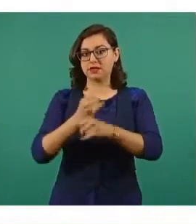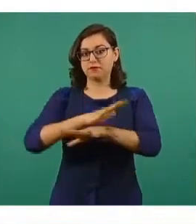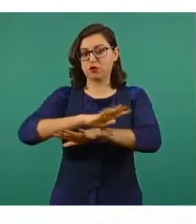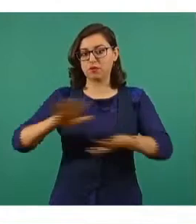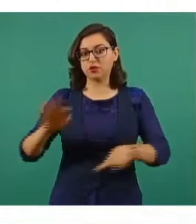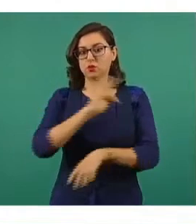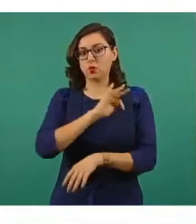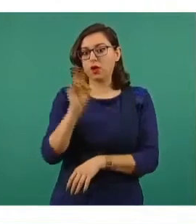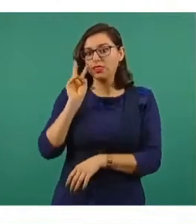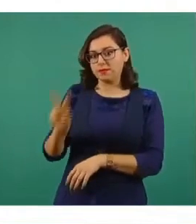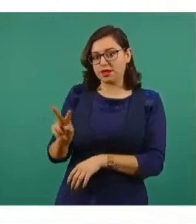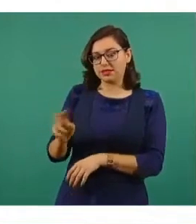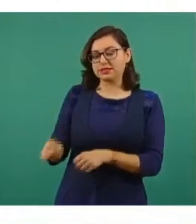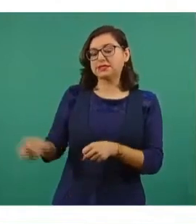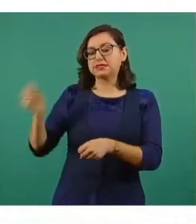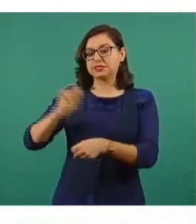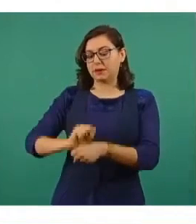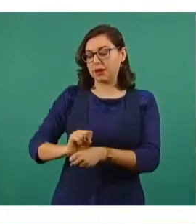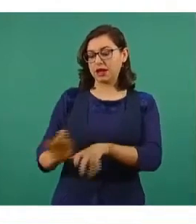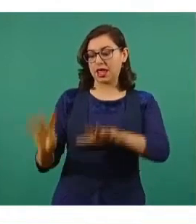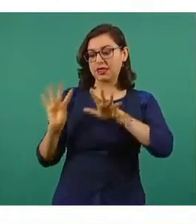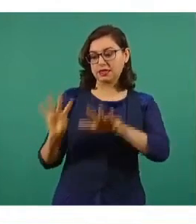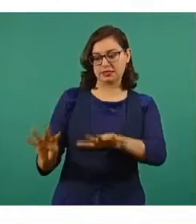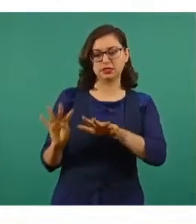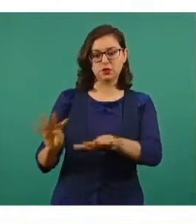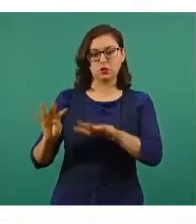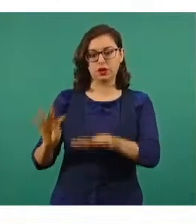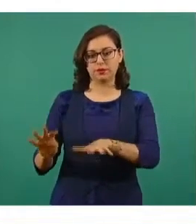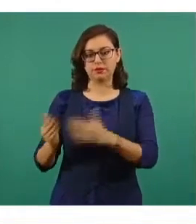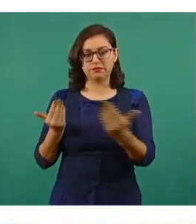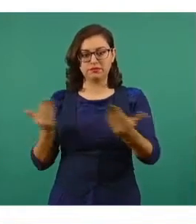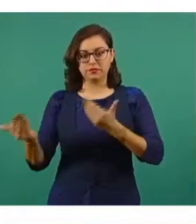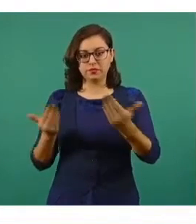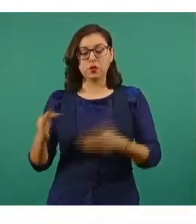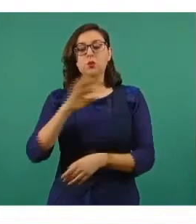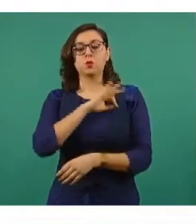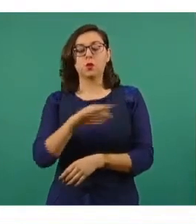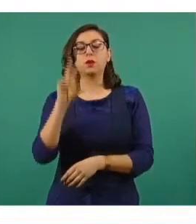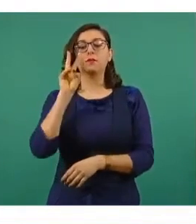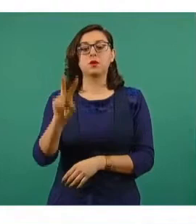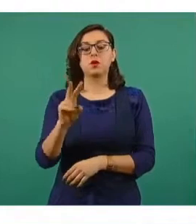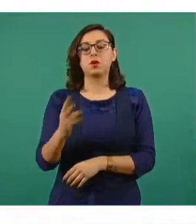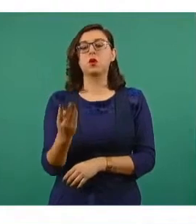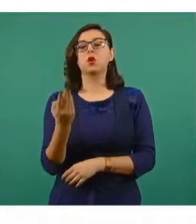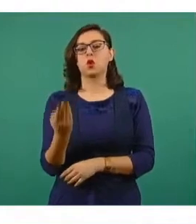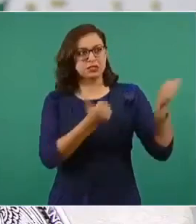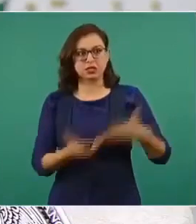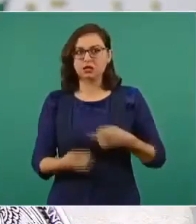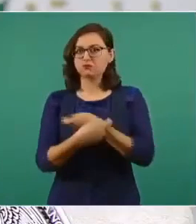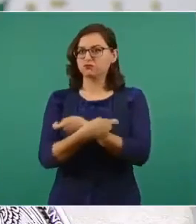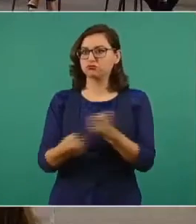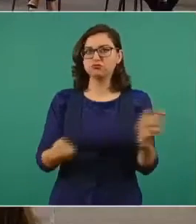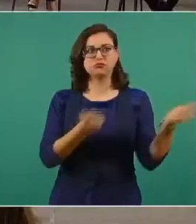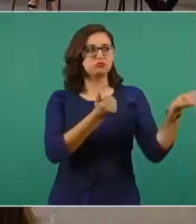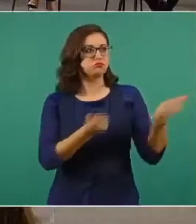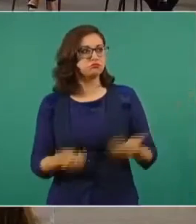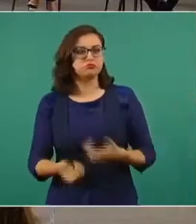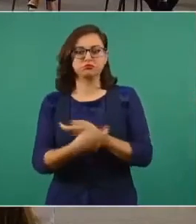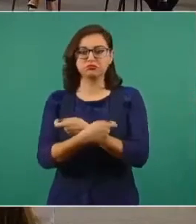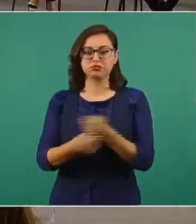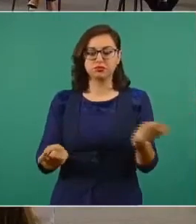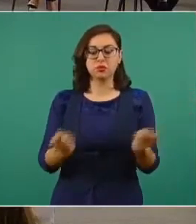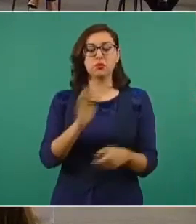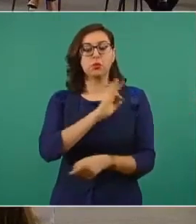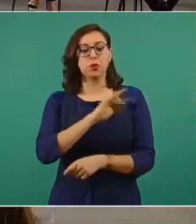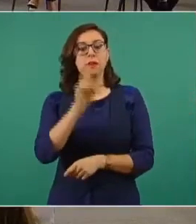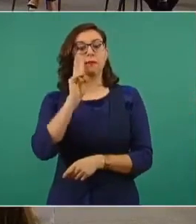una semana adicional entre la semana 18 y la 19 de, en este caso, 9%. Lo que podemos ver aquí